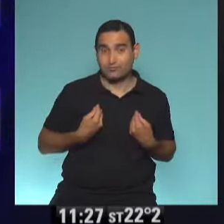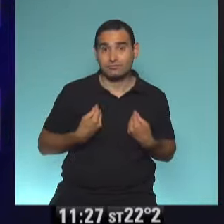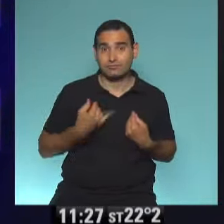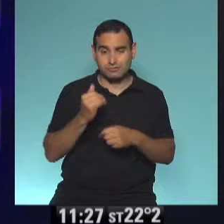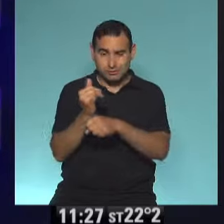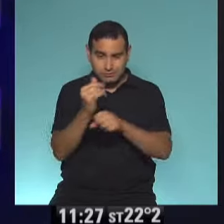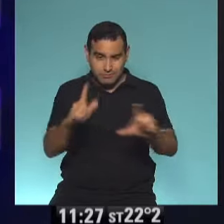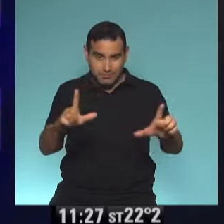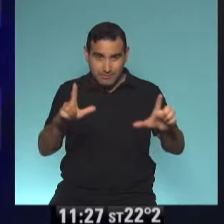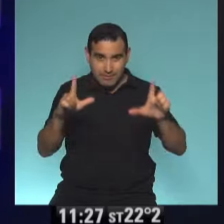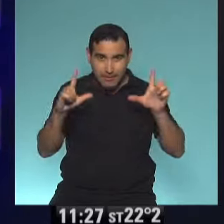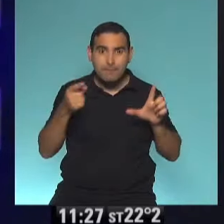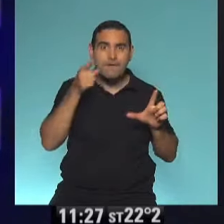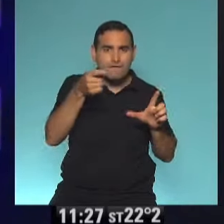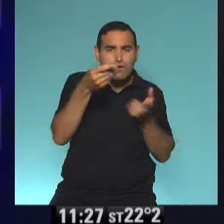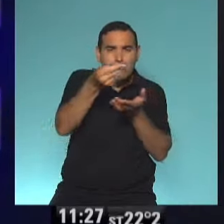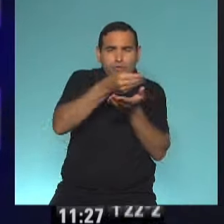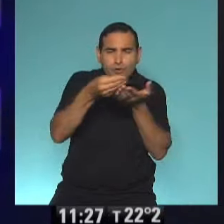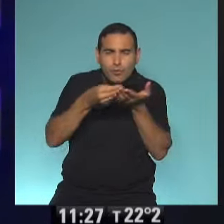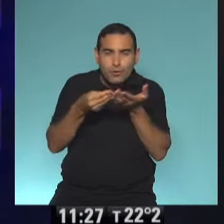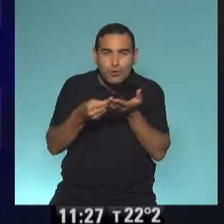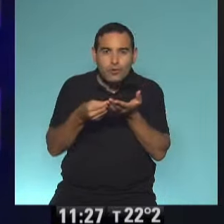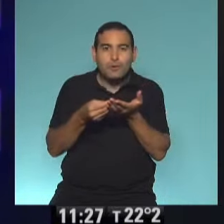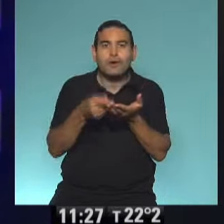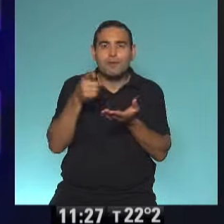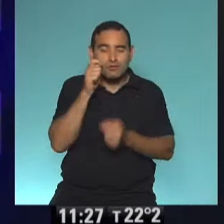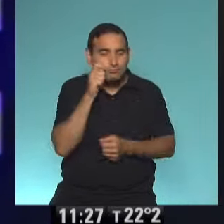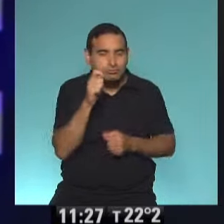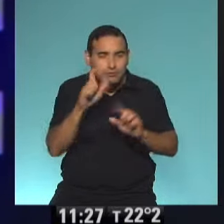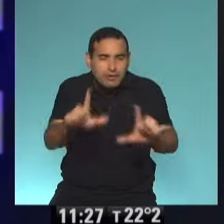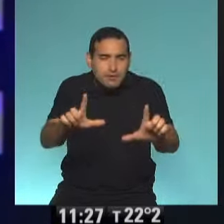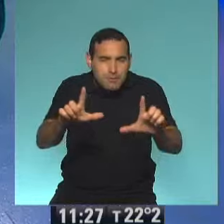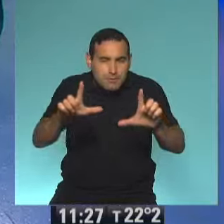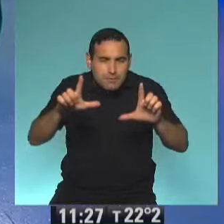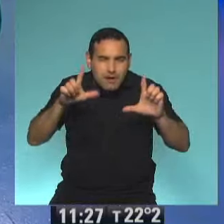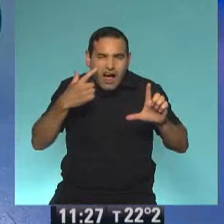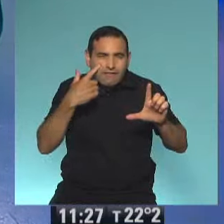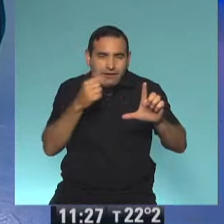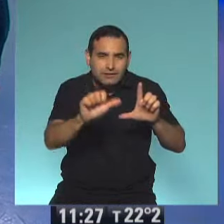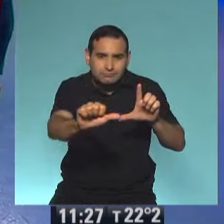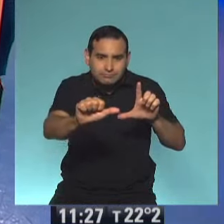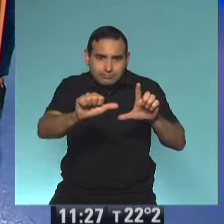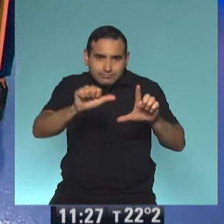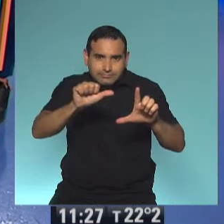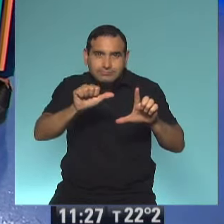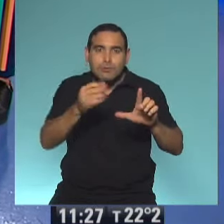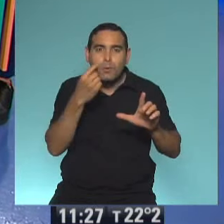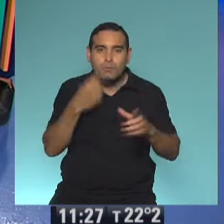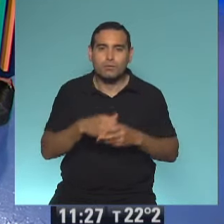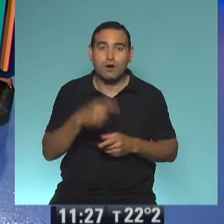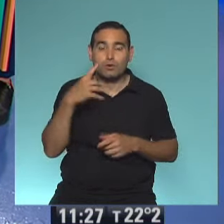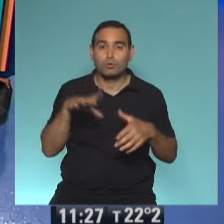podamos observar ahora y dibujar lo que vemos, pero con la lupa. A ver, que de hecho estamos viendo en la pantalla como un